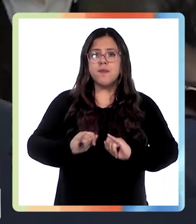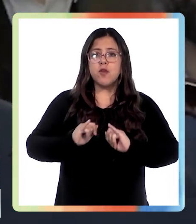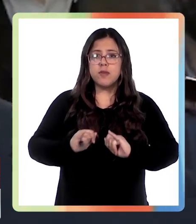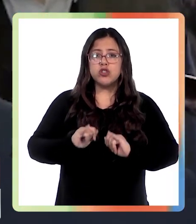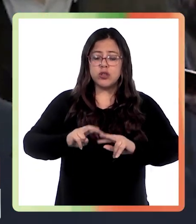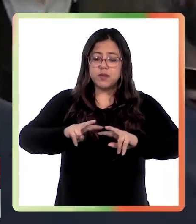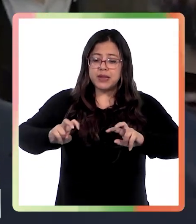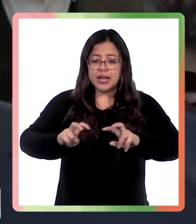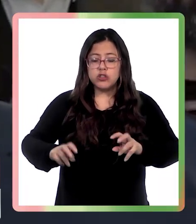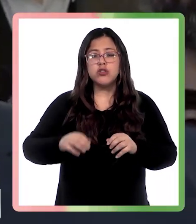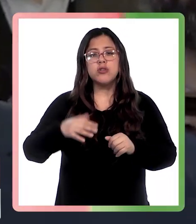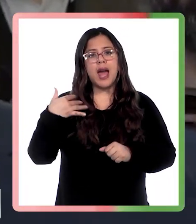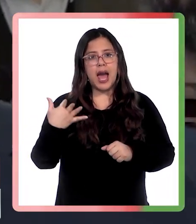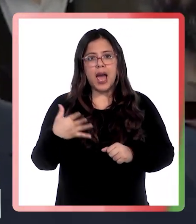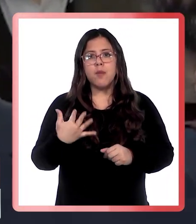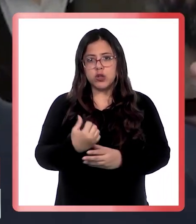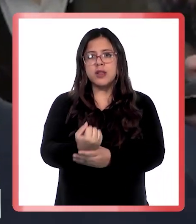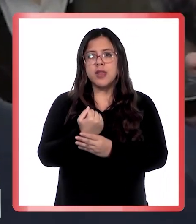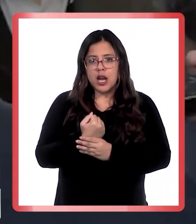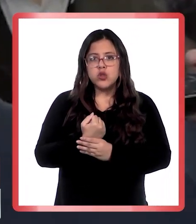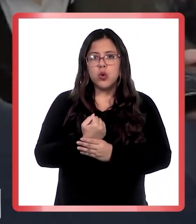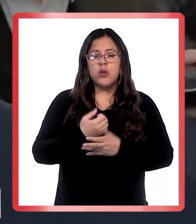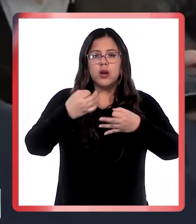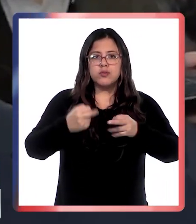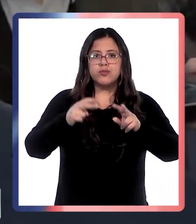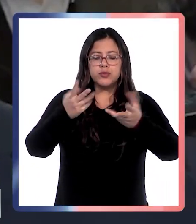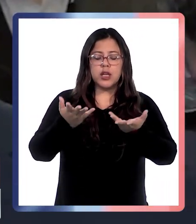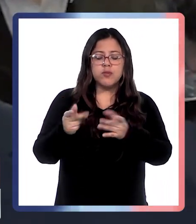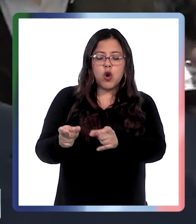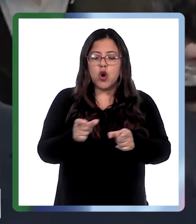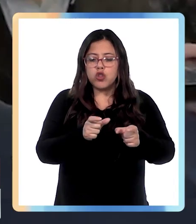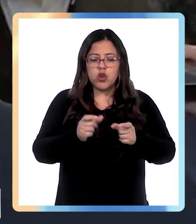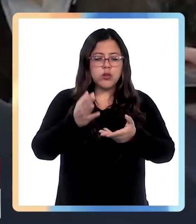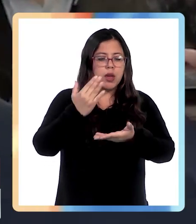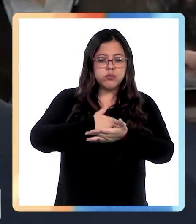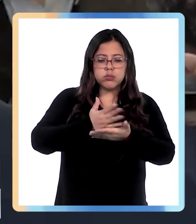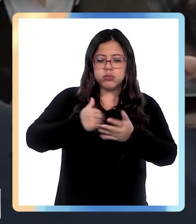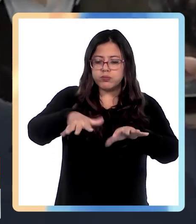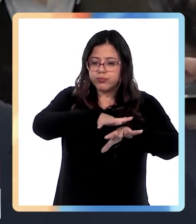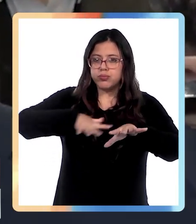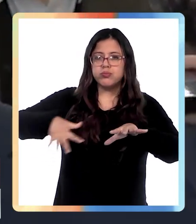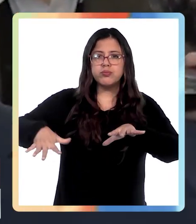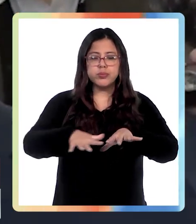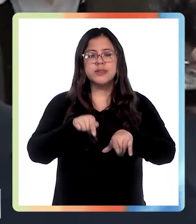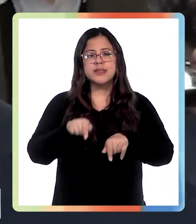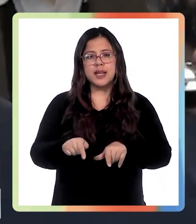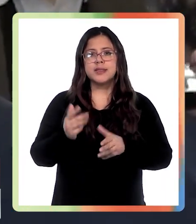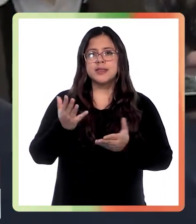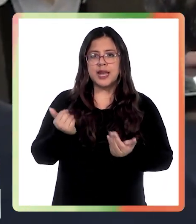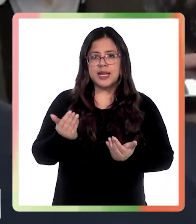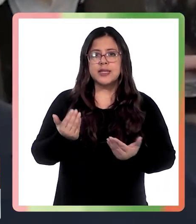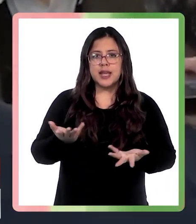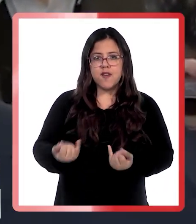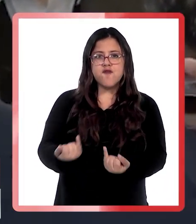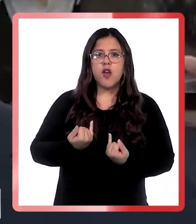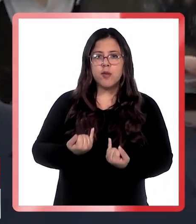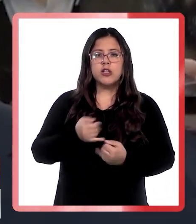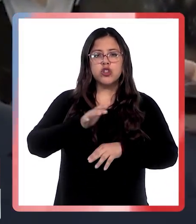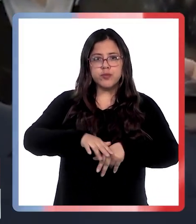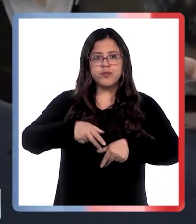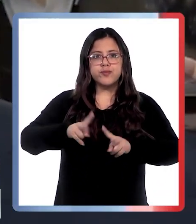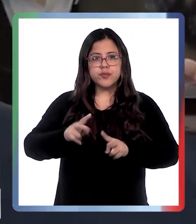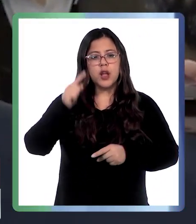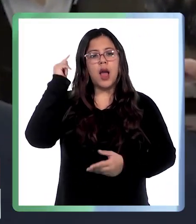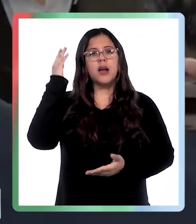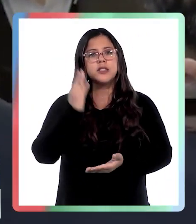estudios van a servir de insumo también para la discusión y el debate que se está haciendo con el plano regular Metropolitano porque efectivamente ahí también se requiere mucha información